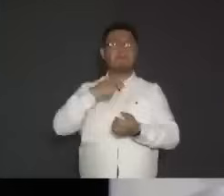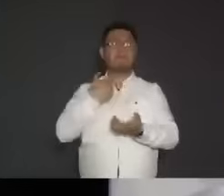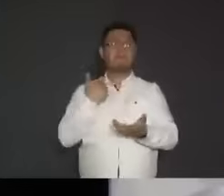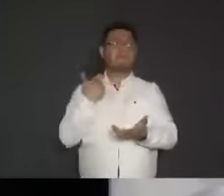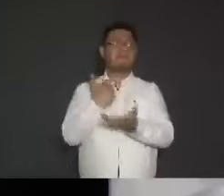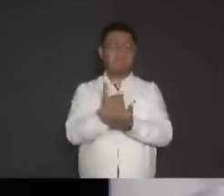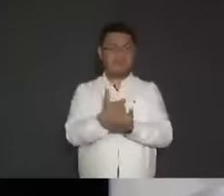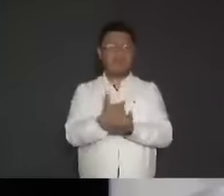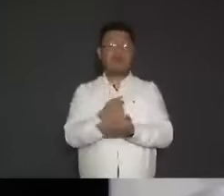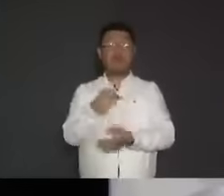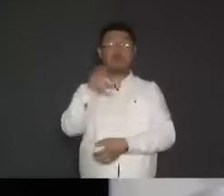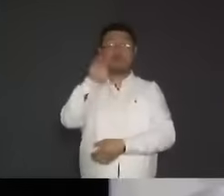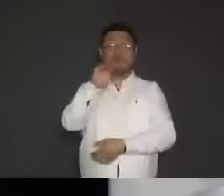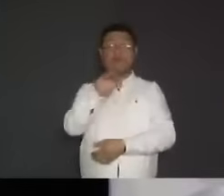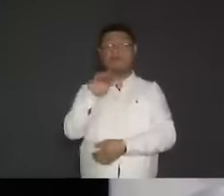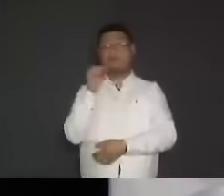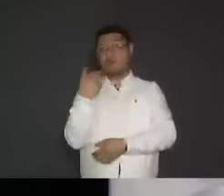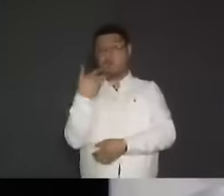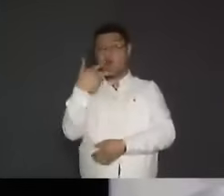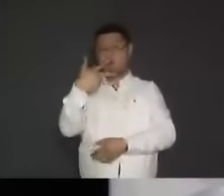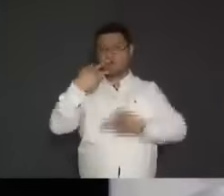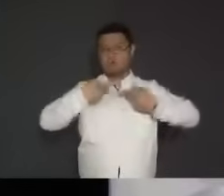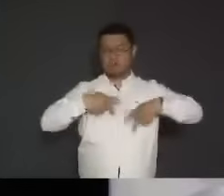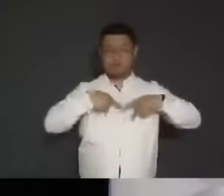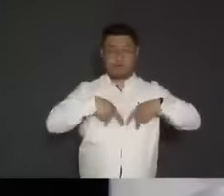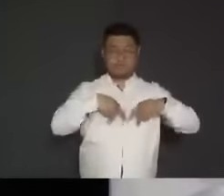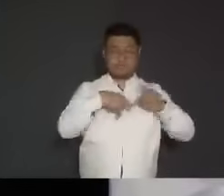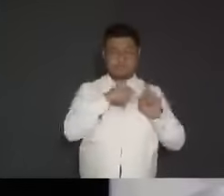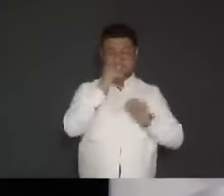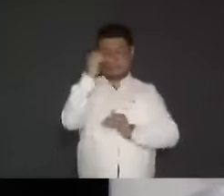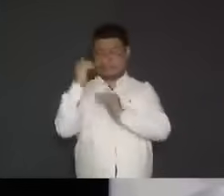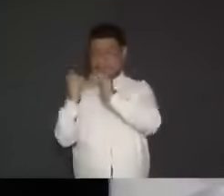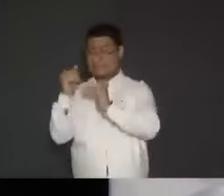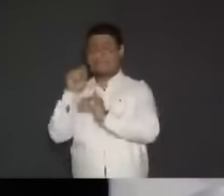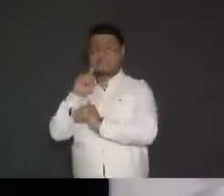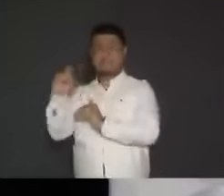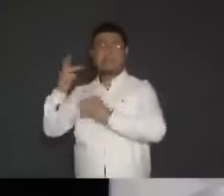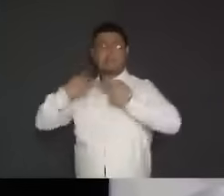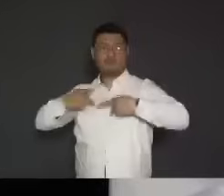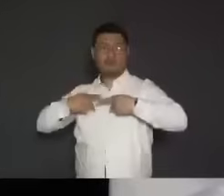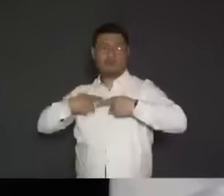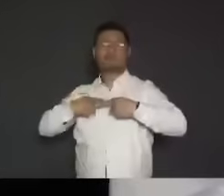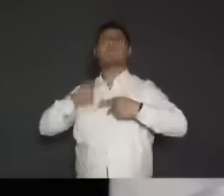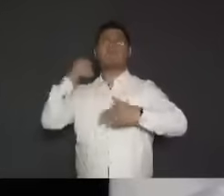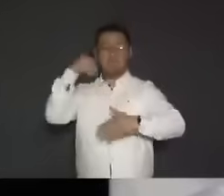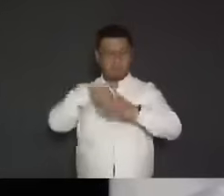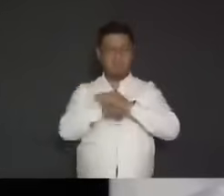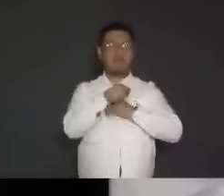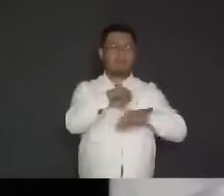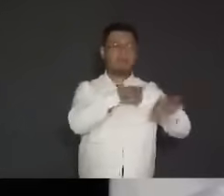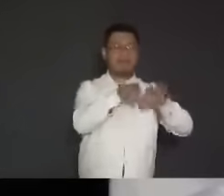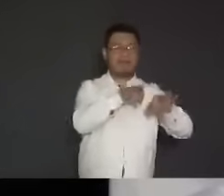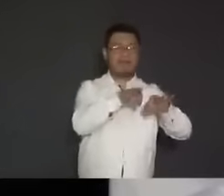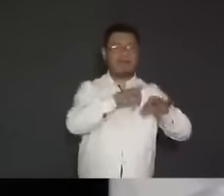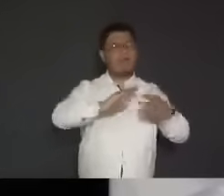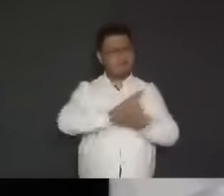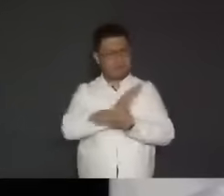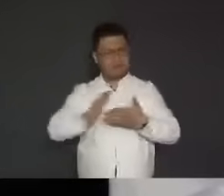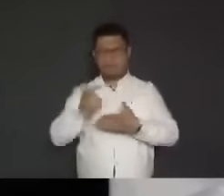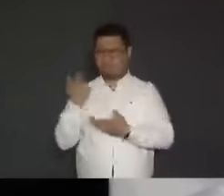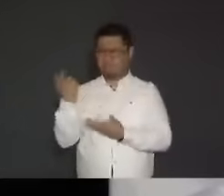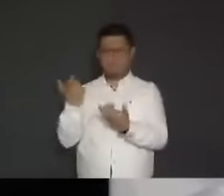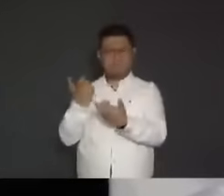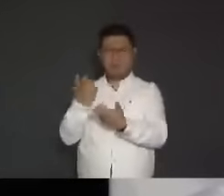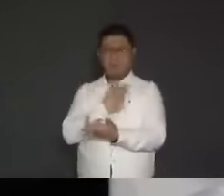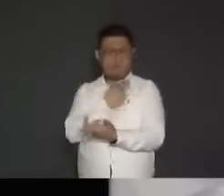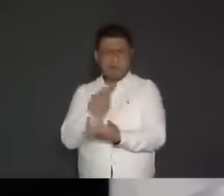Yucatán. 98 de cada 100 yucatecos que buscan empleo lo pueden conseguir. Y también hemos invertido mucho en reducir la pobreza.